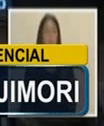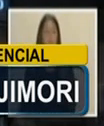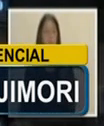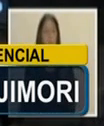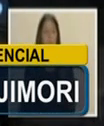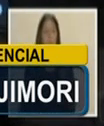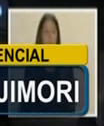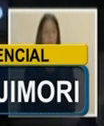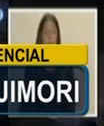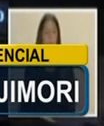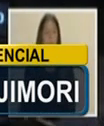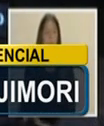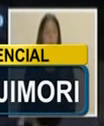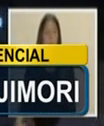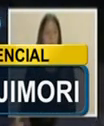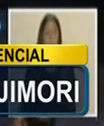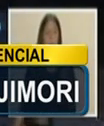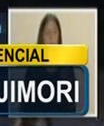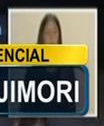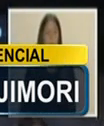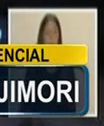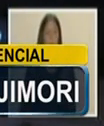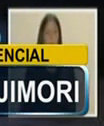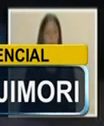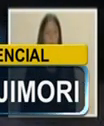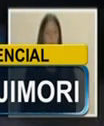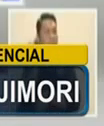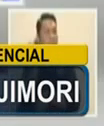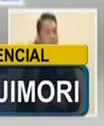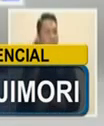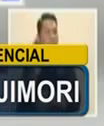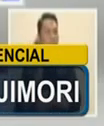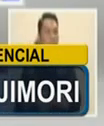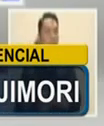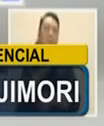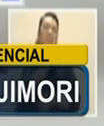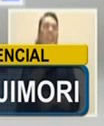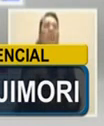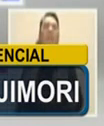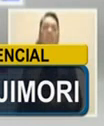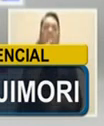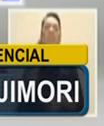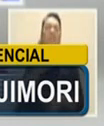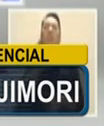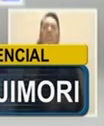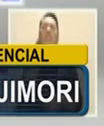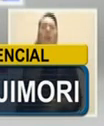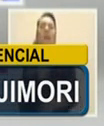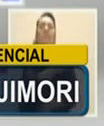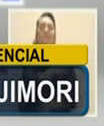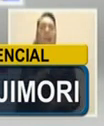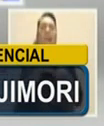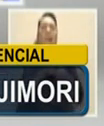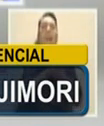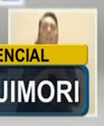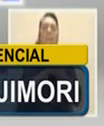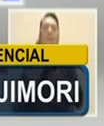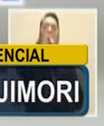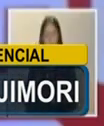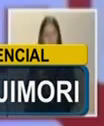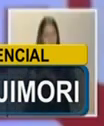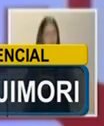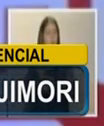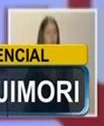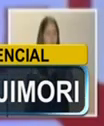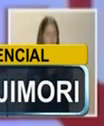cambios en las Fuerzas Armadas, anunció el incremento de sueldos para la policía y también la participación de los miembros de las Fuerzas Armadas en las